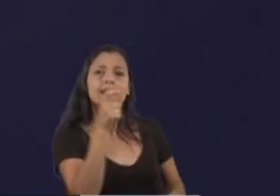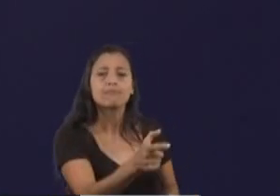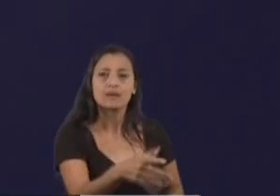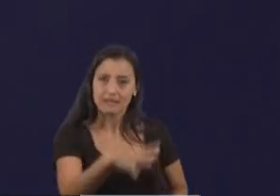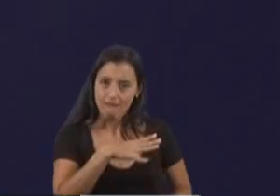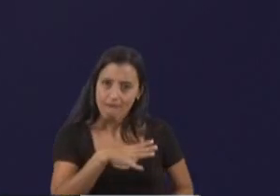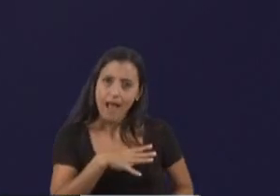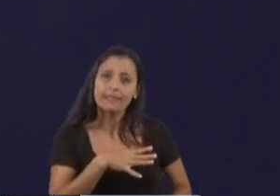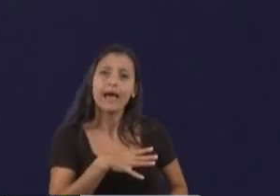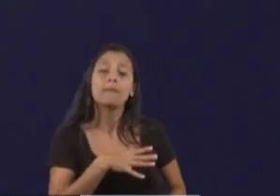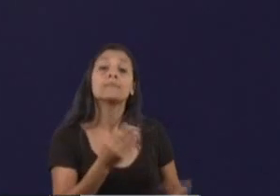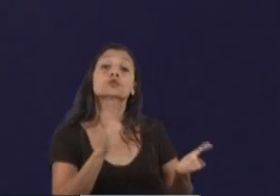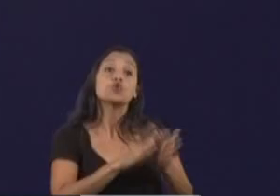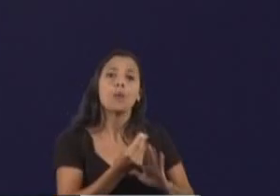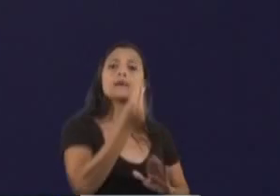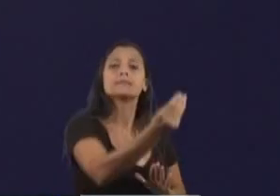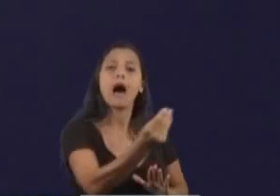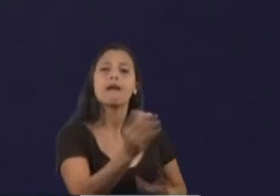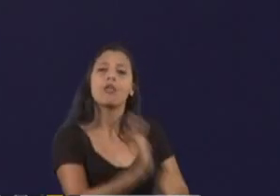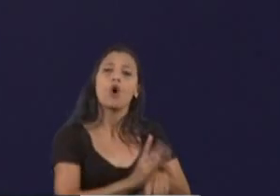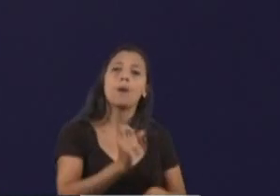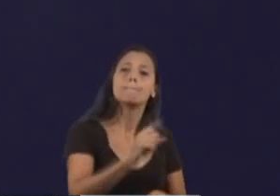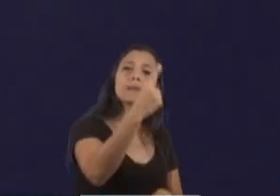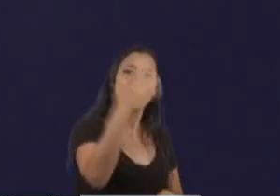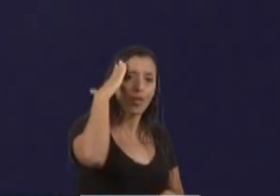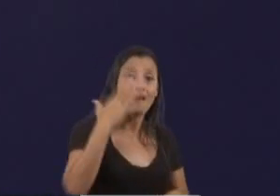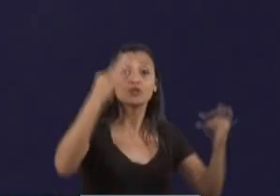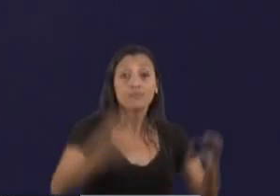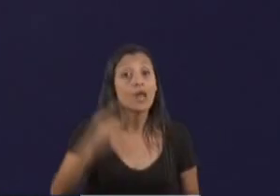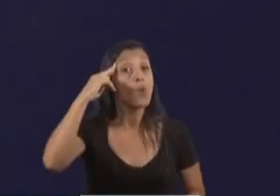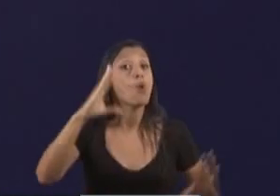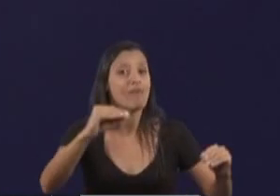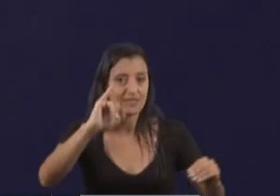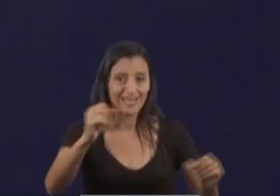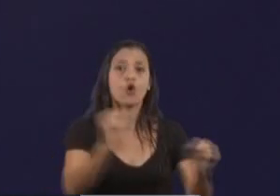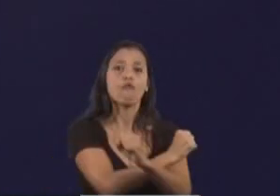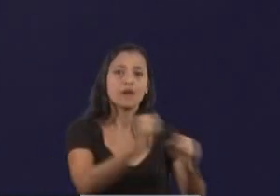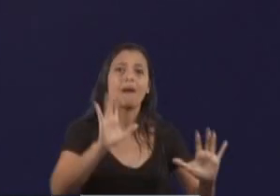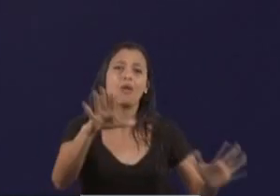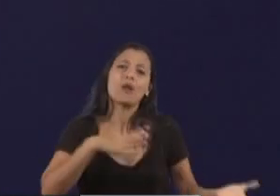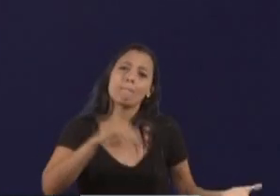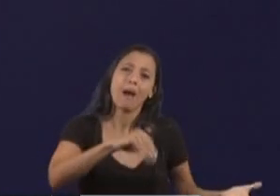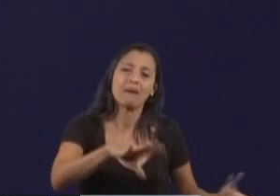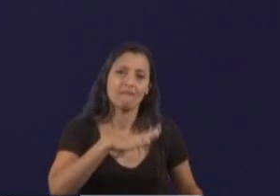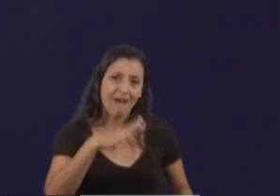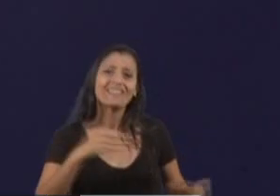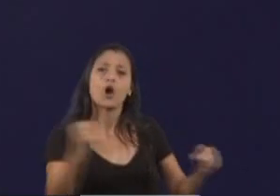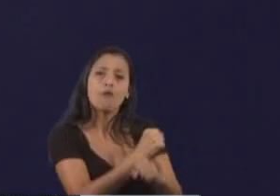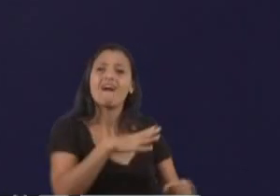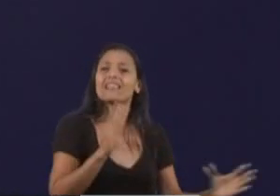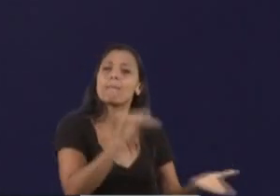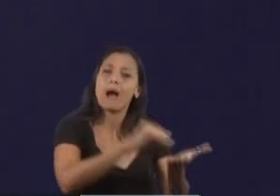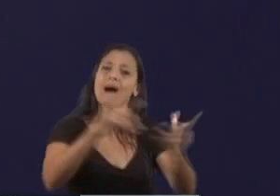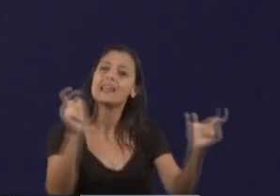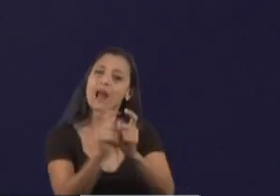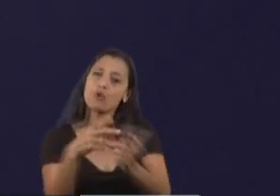del 1 de marzo. Lo que sí está determinado es que va a ser a las 21 horas, pero no hay otra determinación, y que por